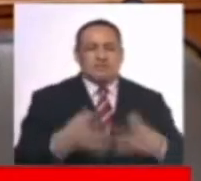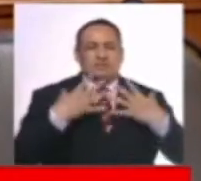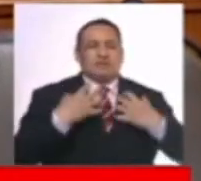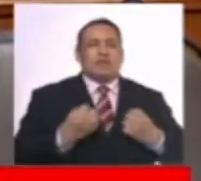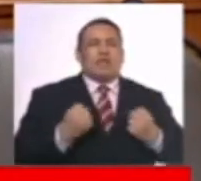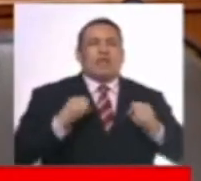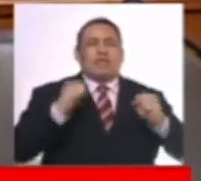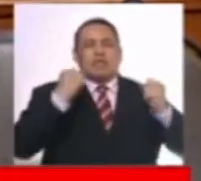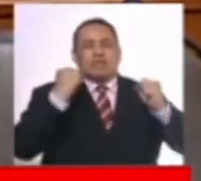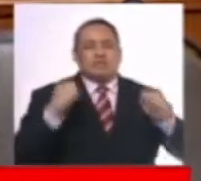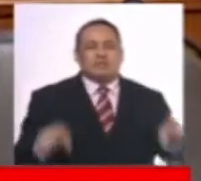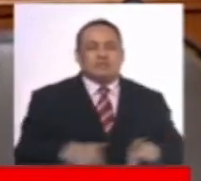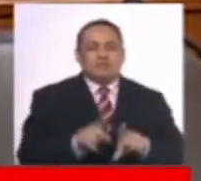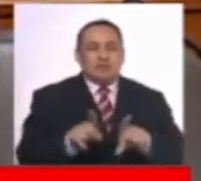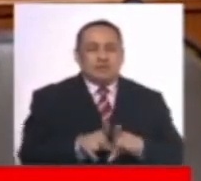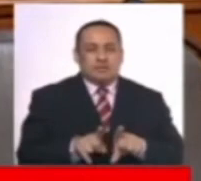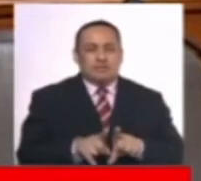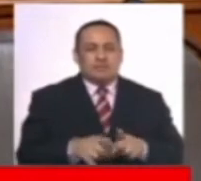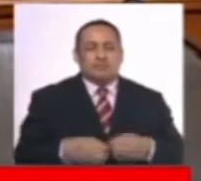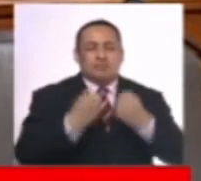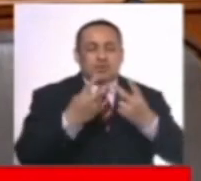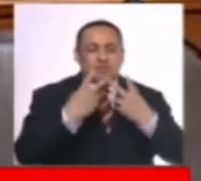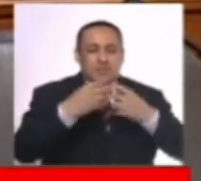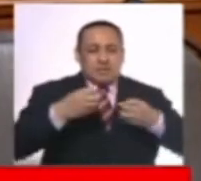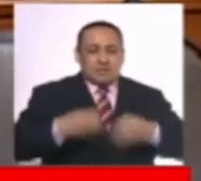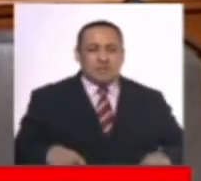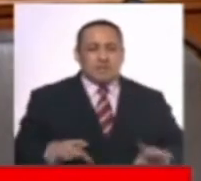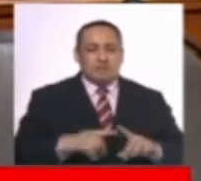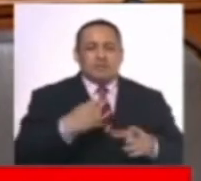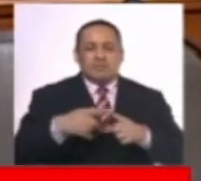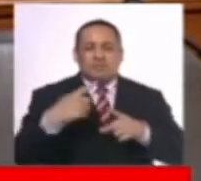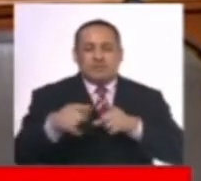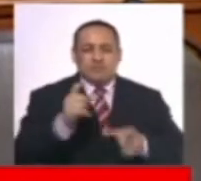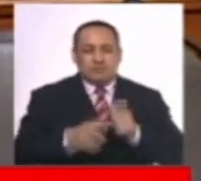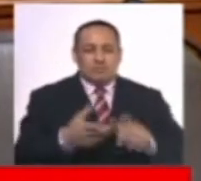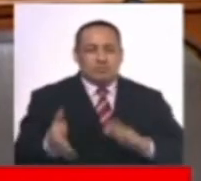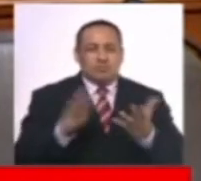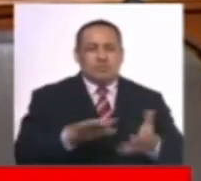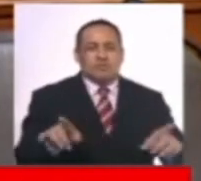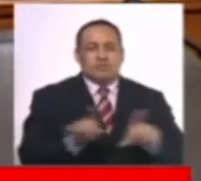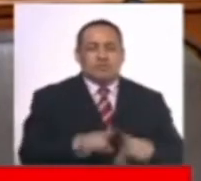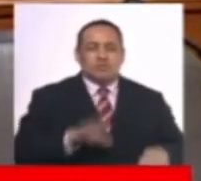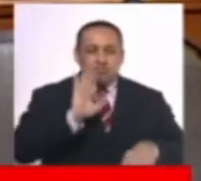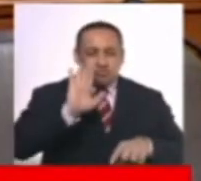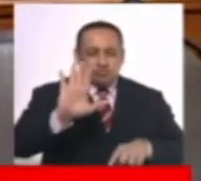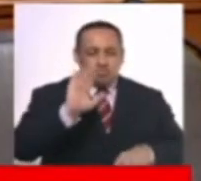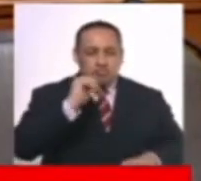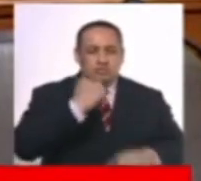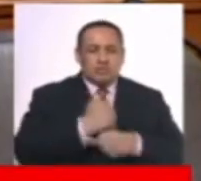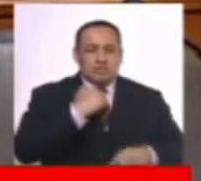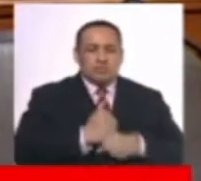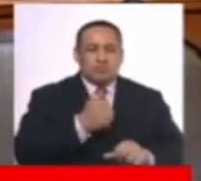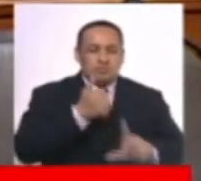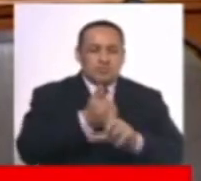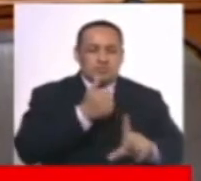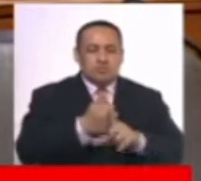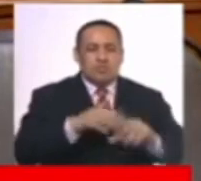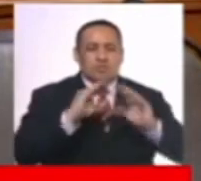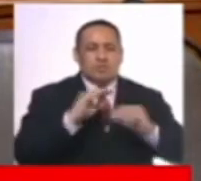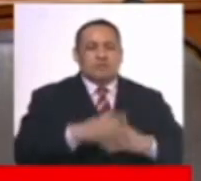rasgan las vestiduras por la pérdida de nuestros compatriotas, sus actos hablaron por sí